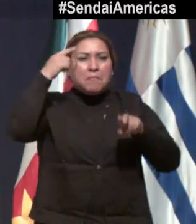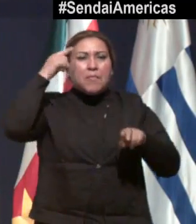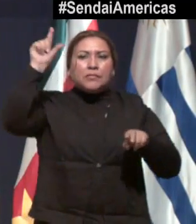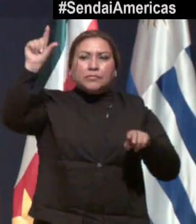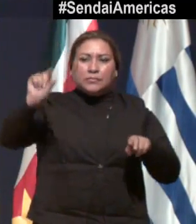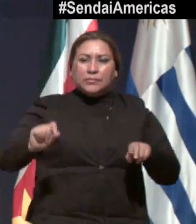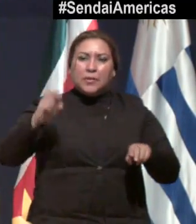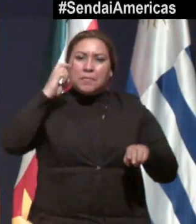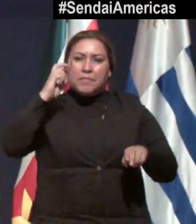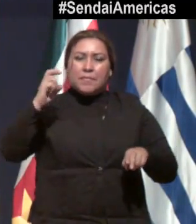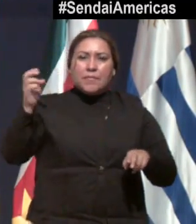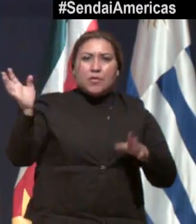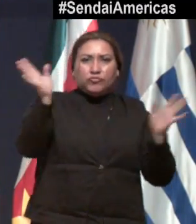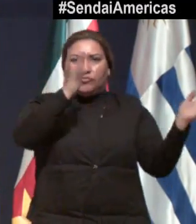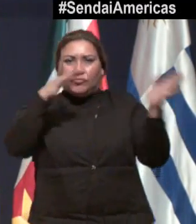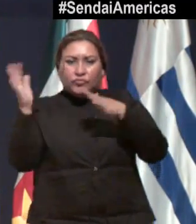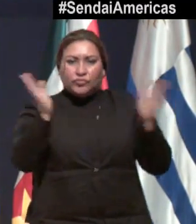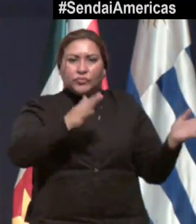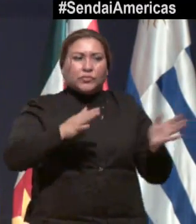de Desastres,